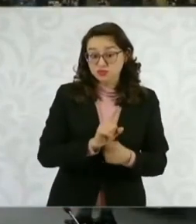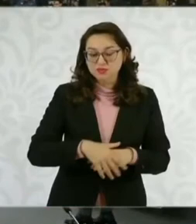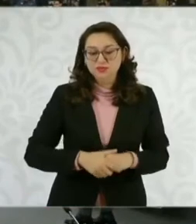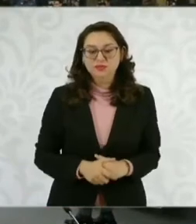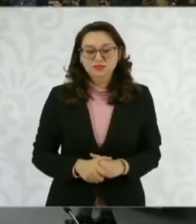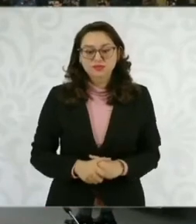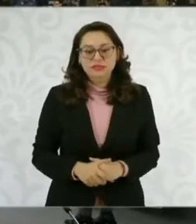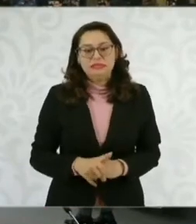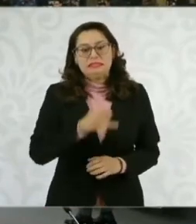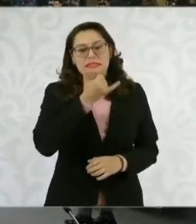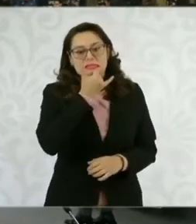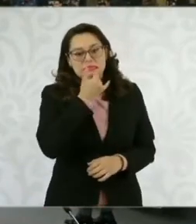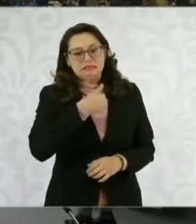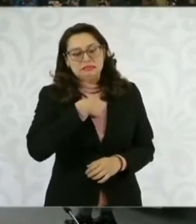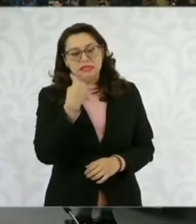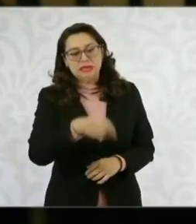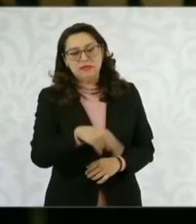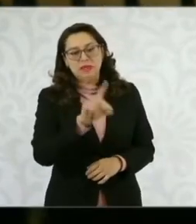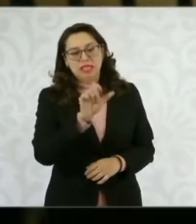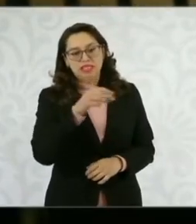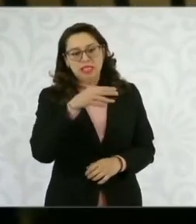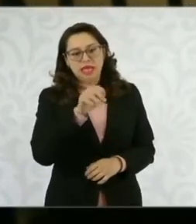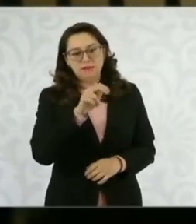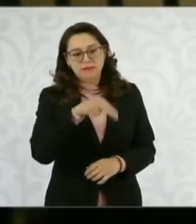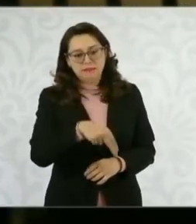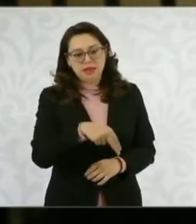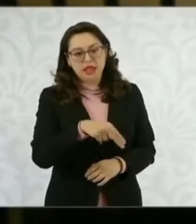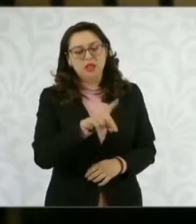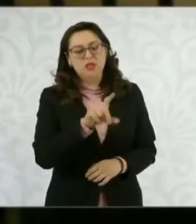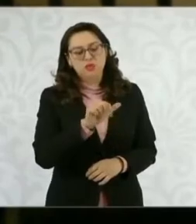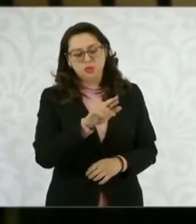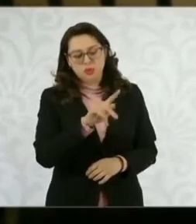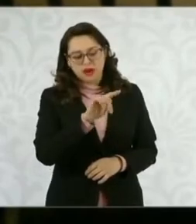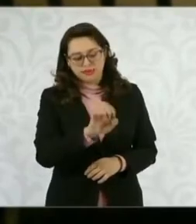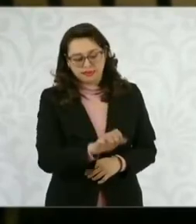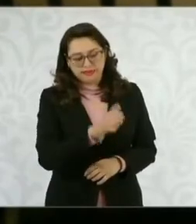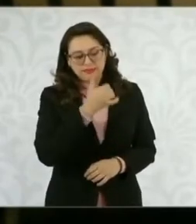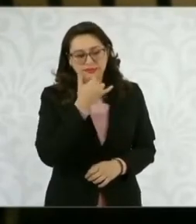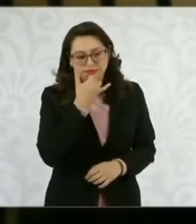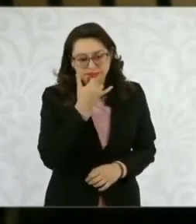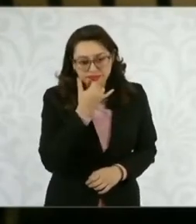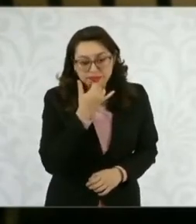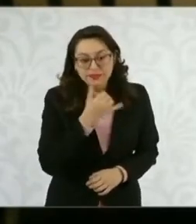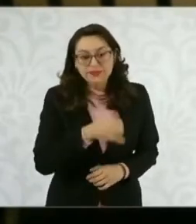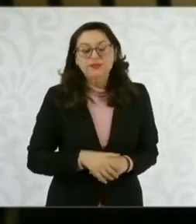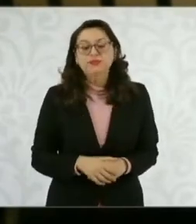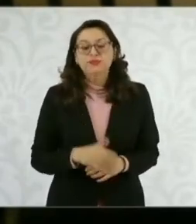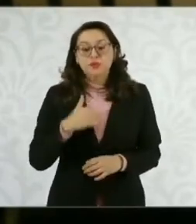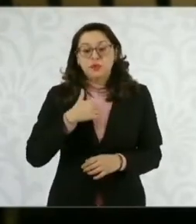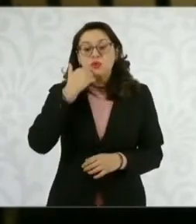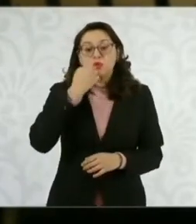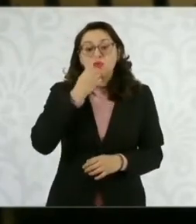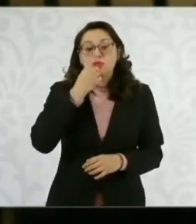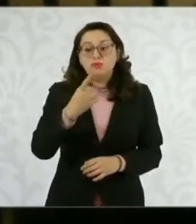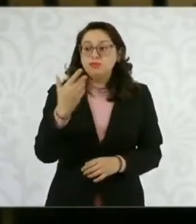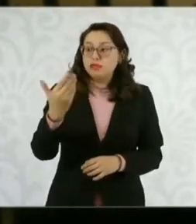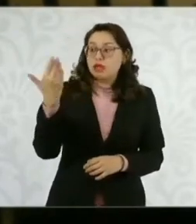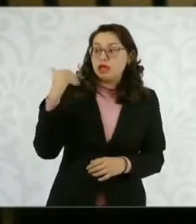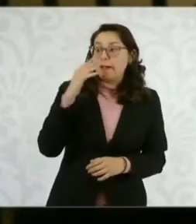Omití presentarme, Presidenta, Demián Duarte de Sonora Power. De hecho, lo que le quiero comentar, nos dio mucho gusto recibirla en